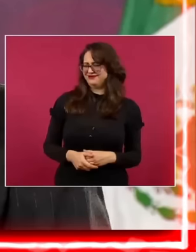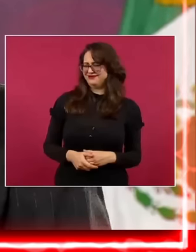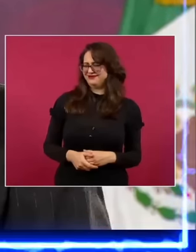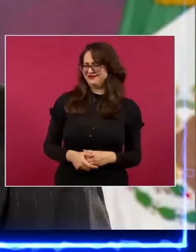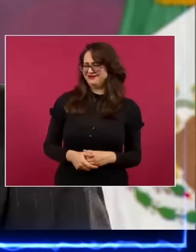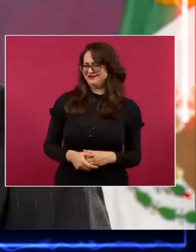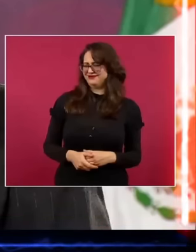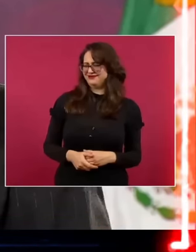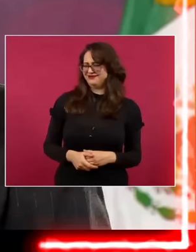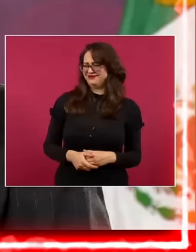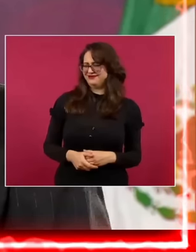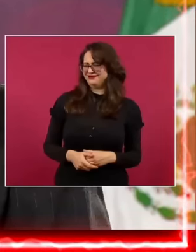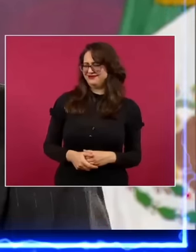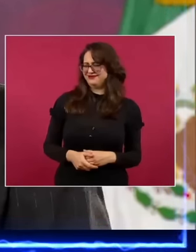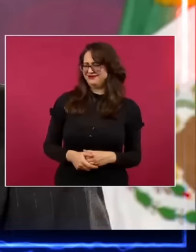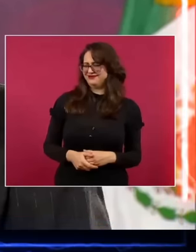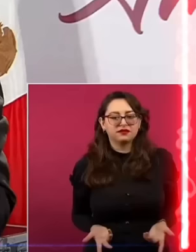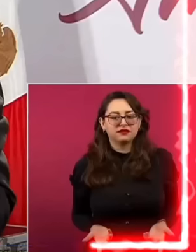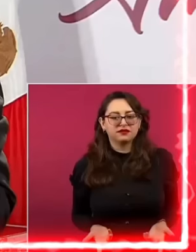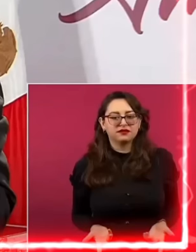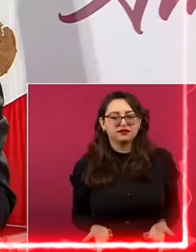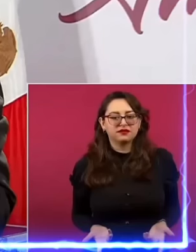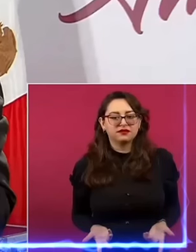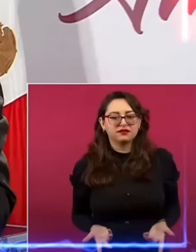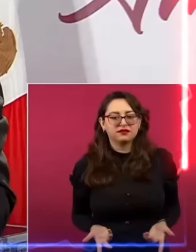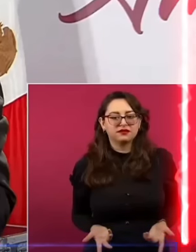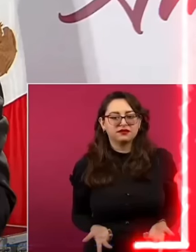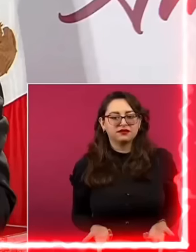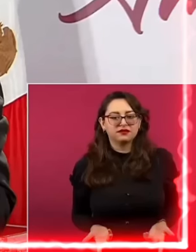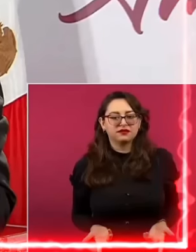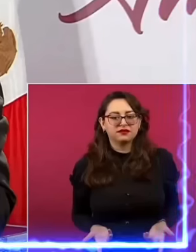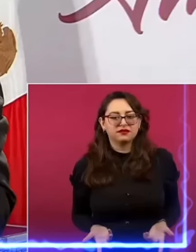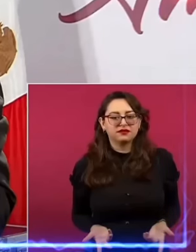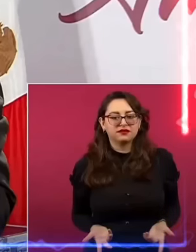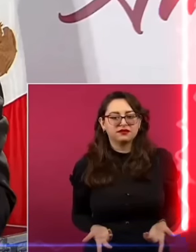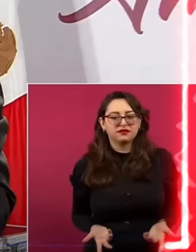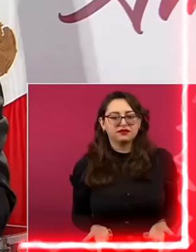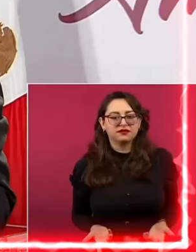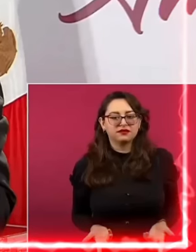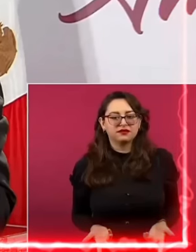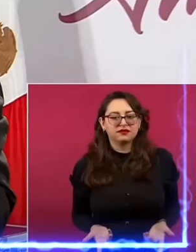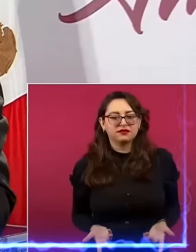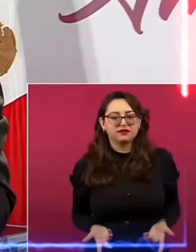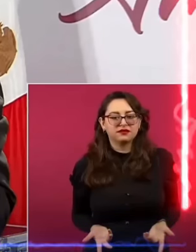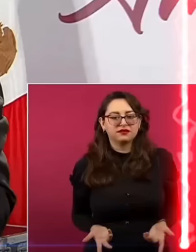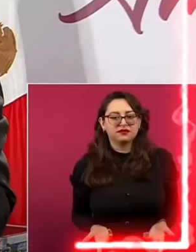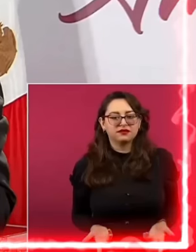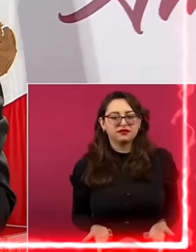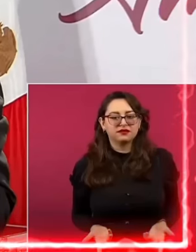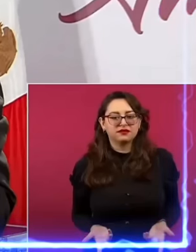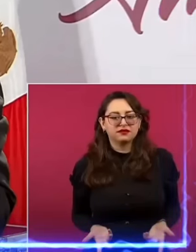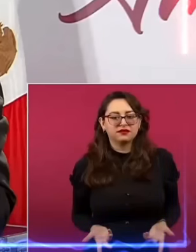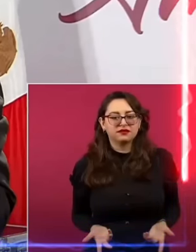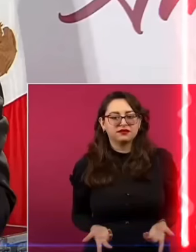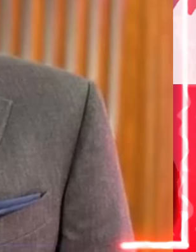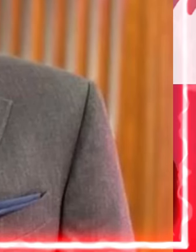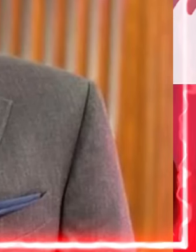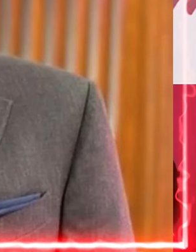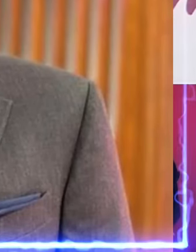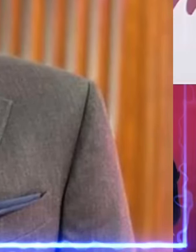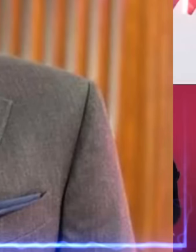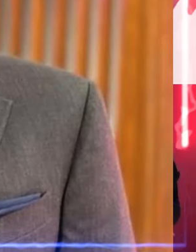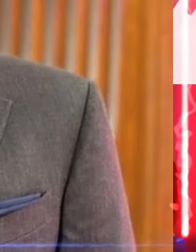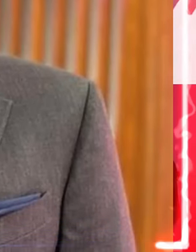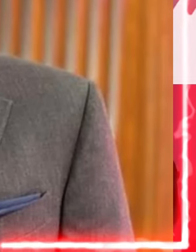como pocas veces lo hemos visto no se mordió la lengua le dijo todos los adjetivos que tenía en